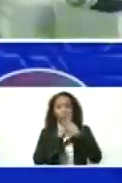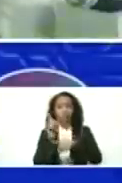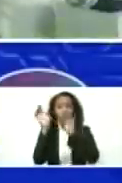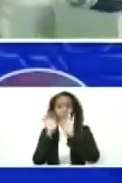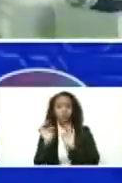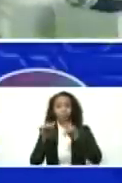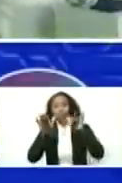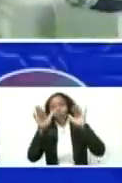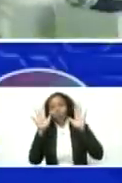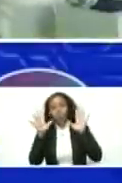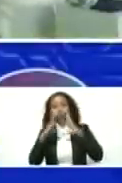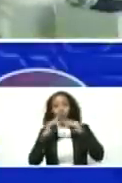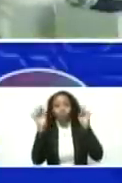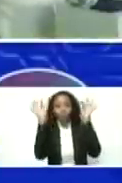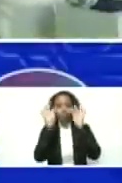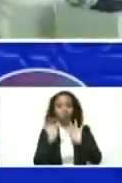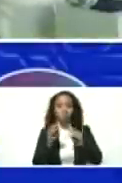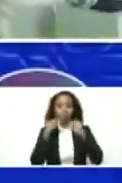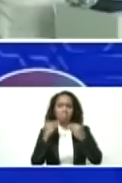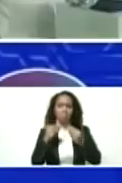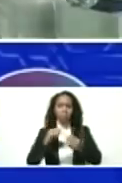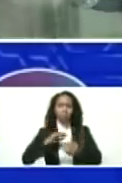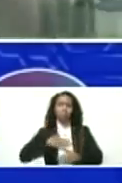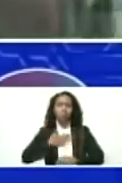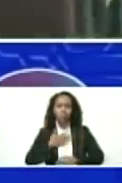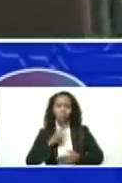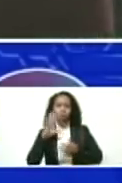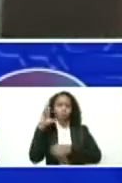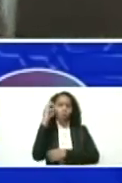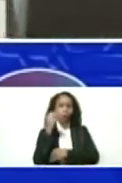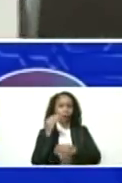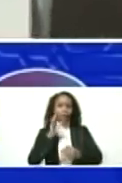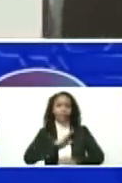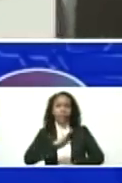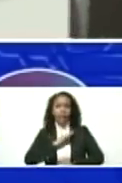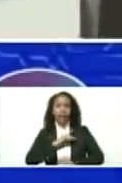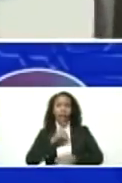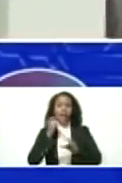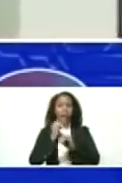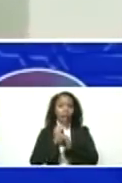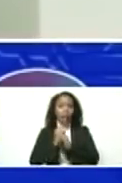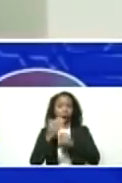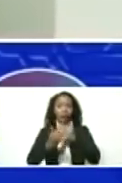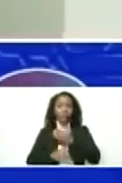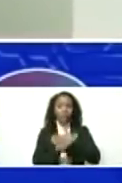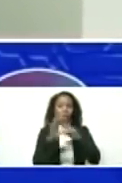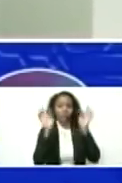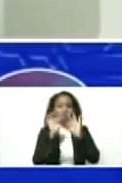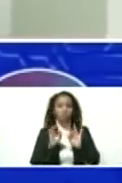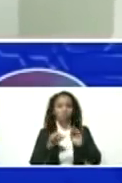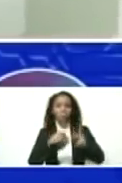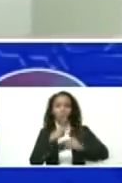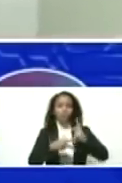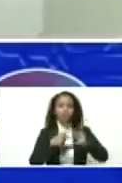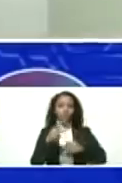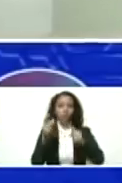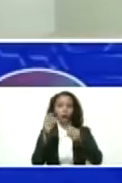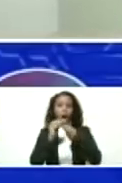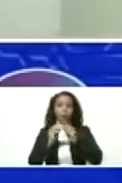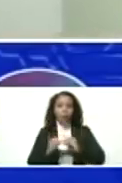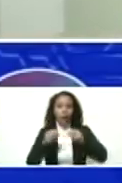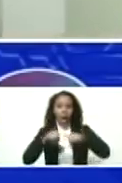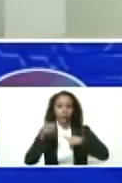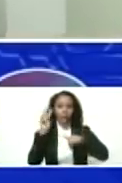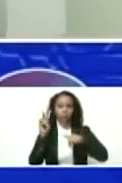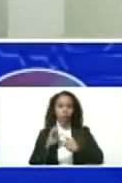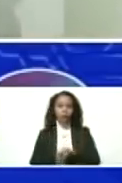supuesto, toda la formación para que logremos tener en nuestra página avanzar hacia la calidad de los productos hechos en Venezuela.